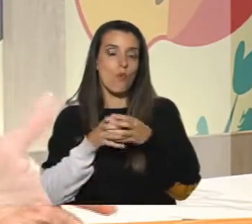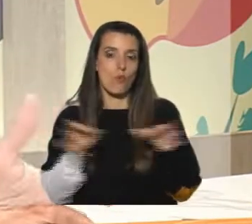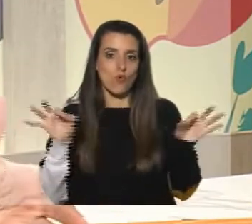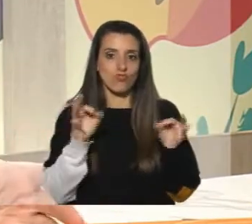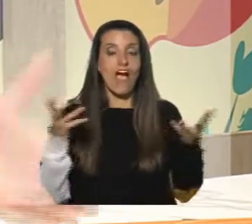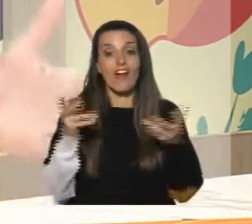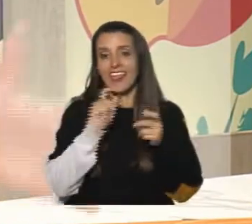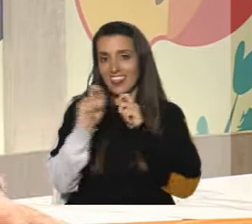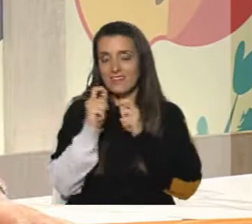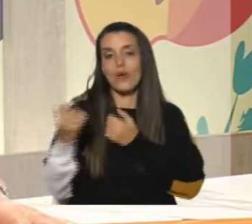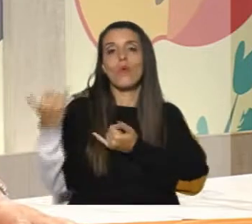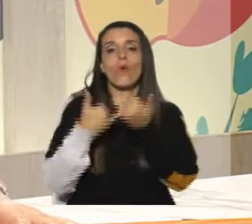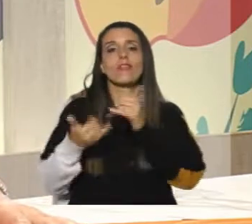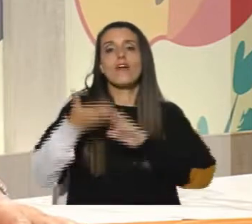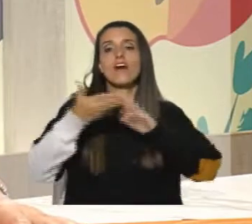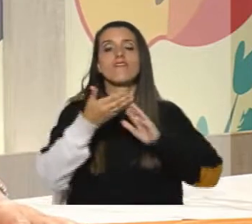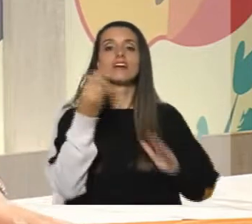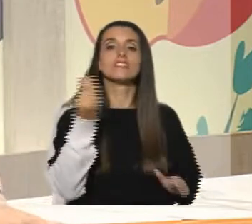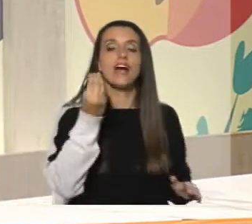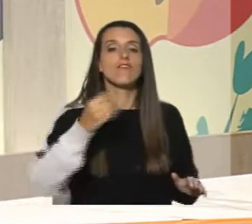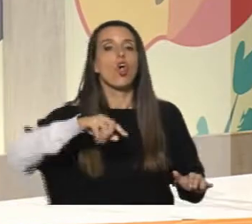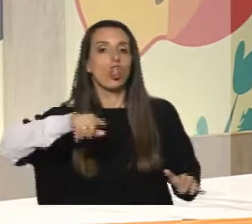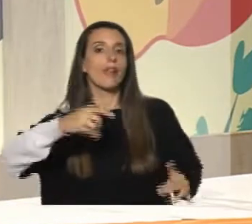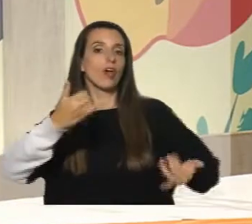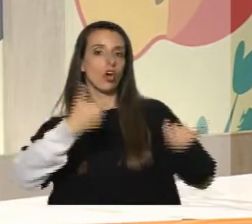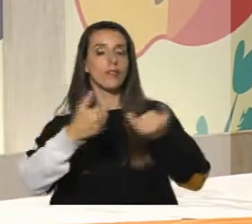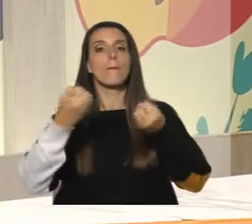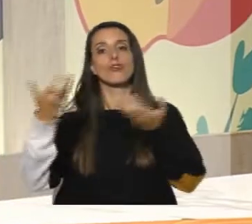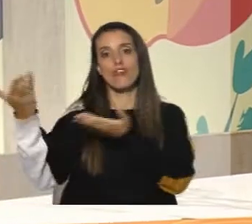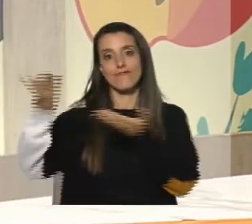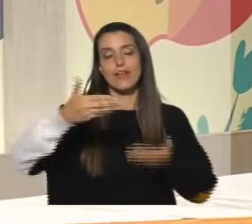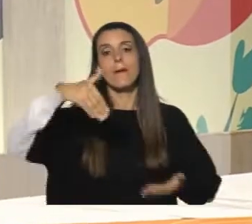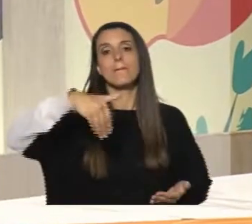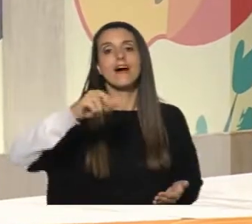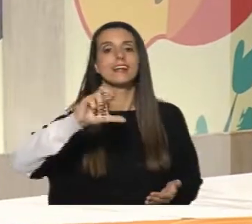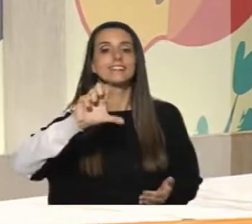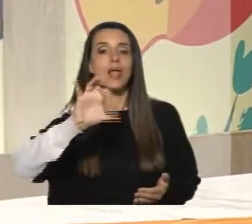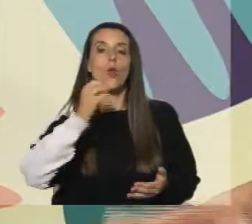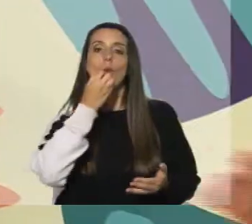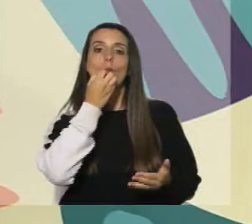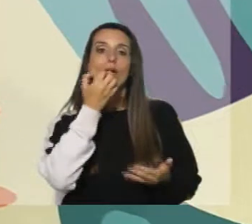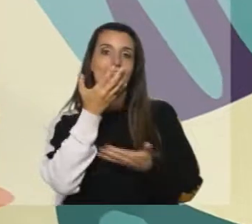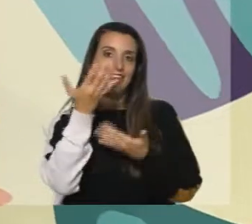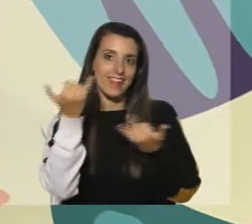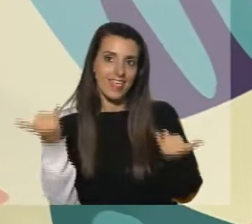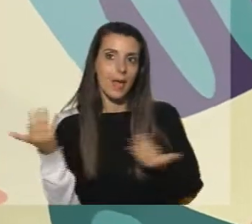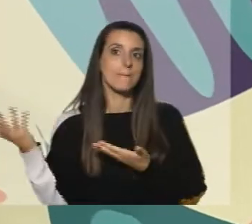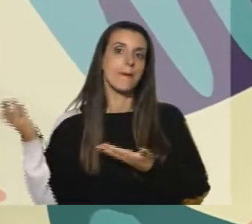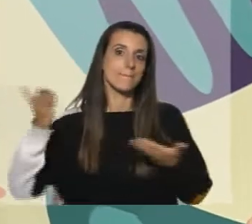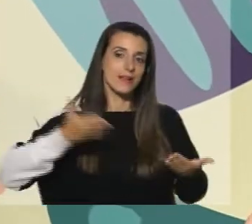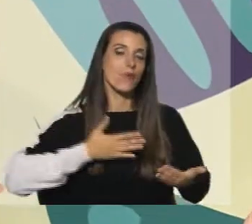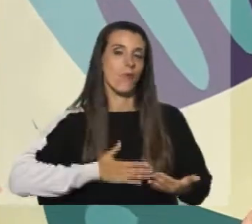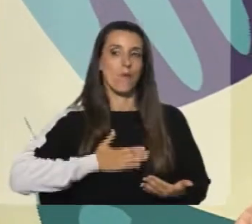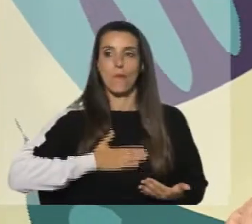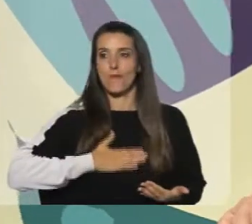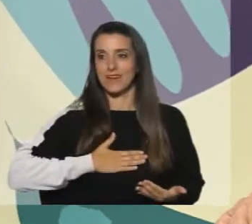nos cuenten qué es lo que se viene el próximo sábado y es por eso que recibimos a marcelo lass marcelo bienvenido un placer que nos acompañe